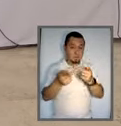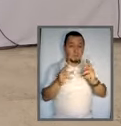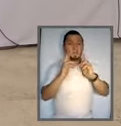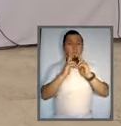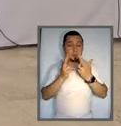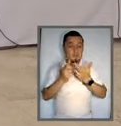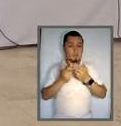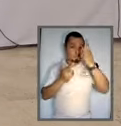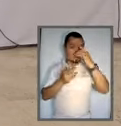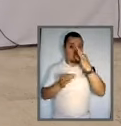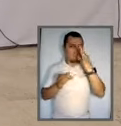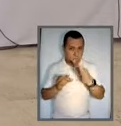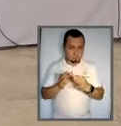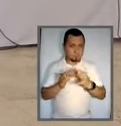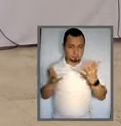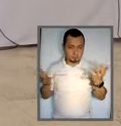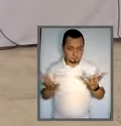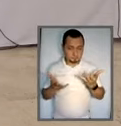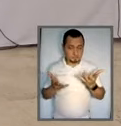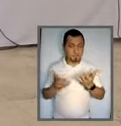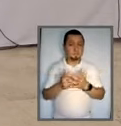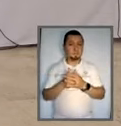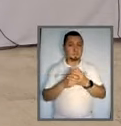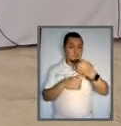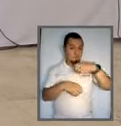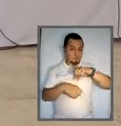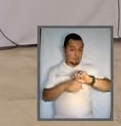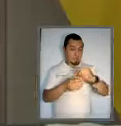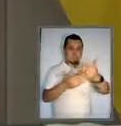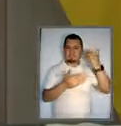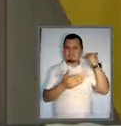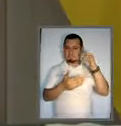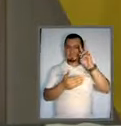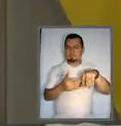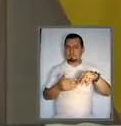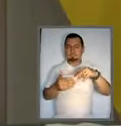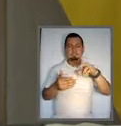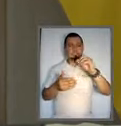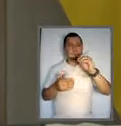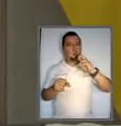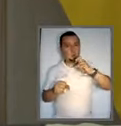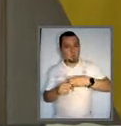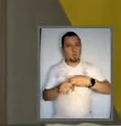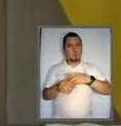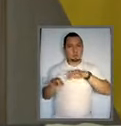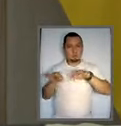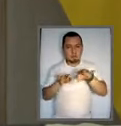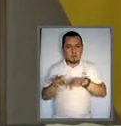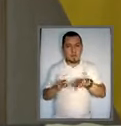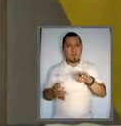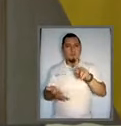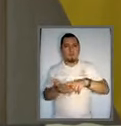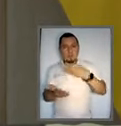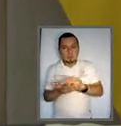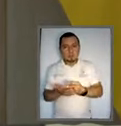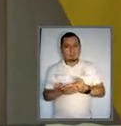mesa son para cumplirlos todos. Entonces, la semana pasada fue una semana intensa, de mucho trabajo, de muchas